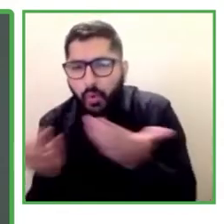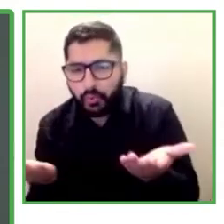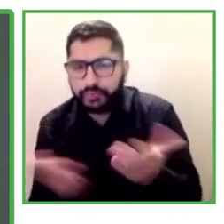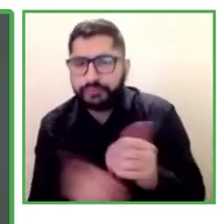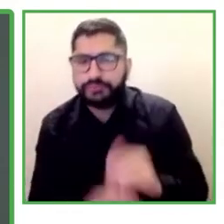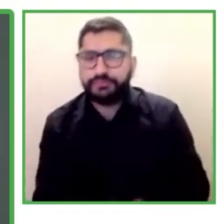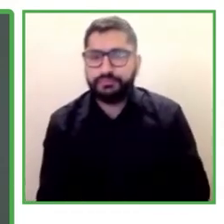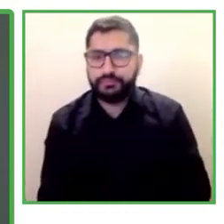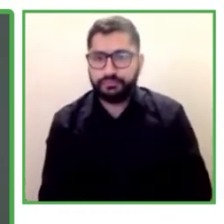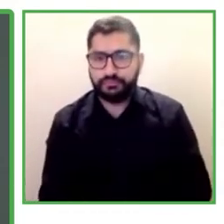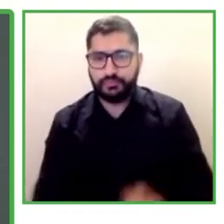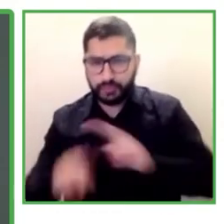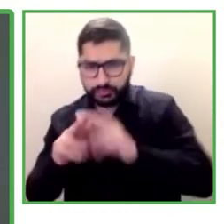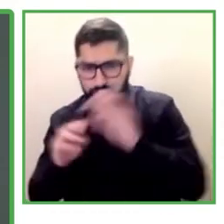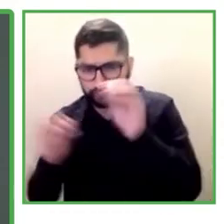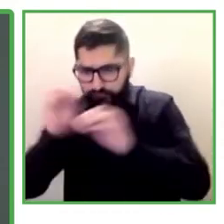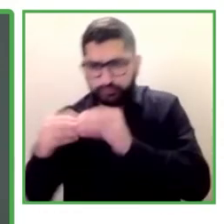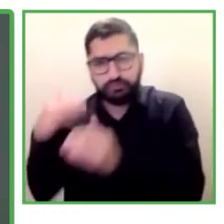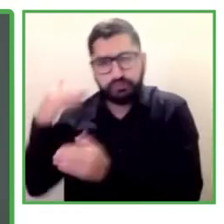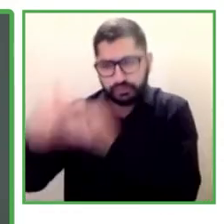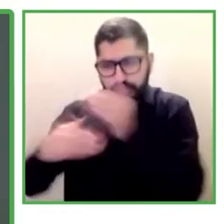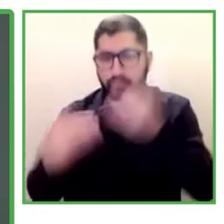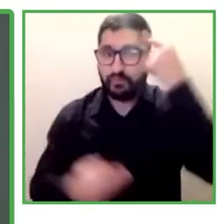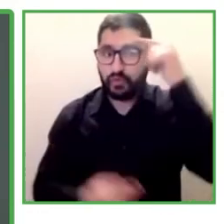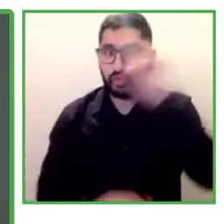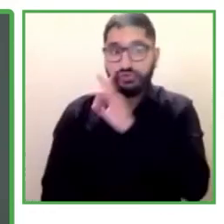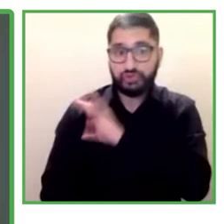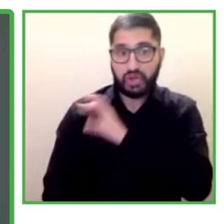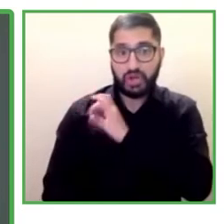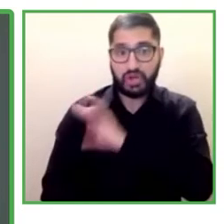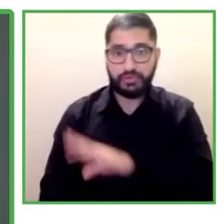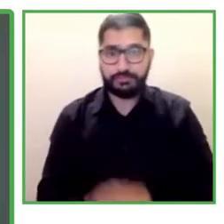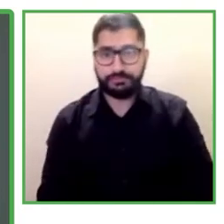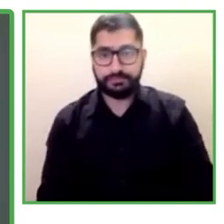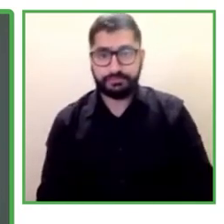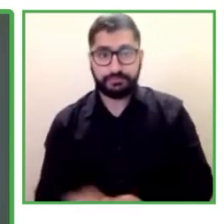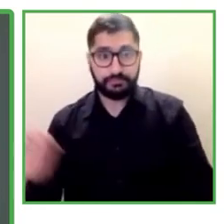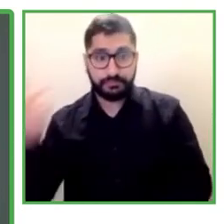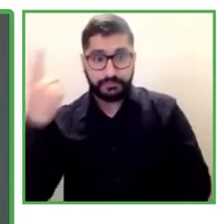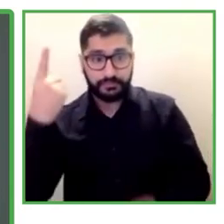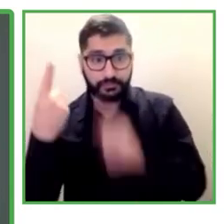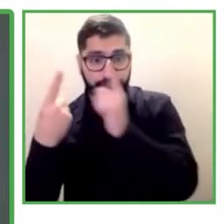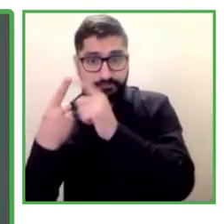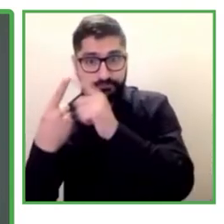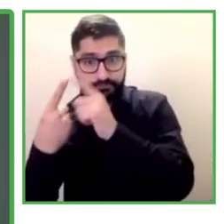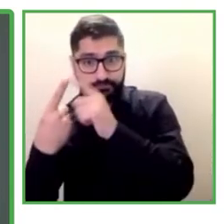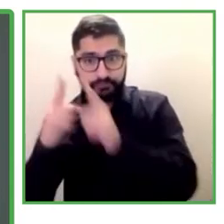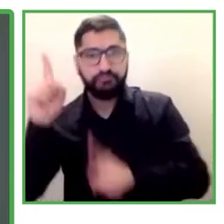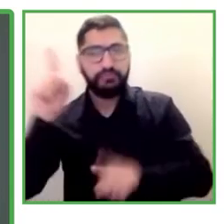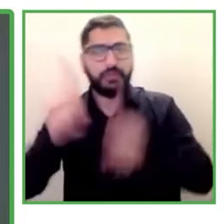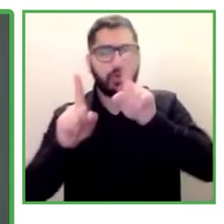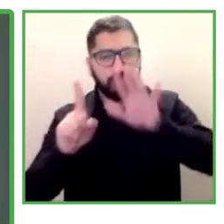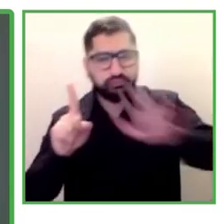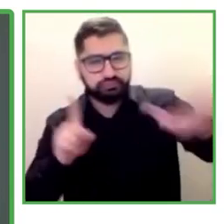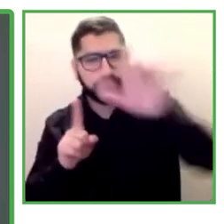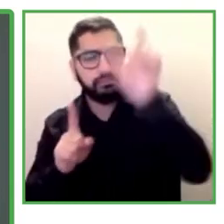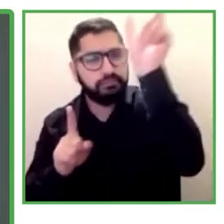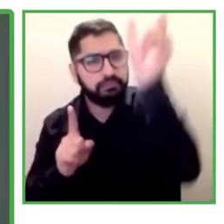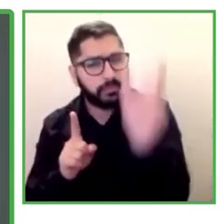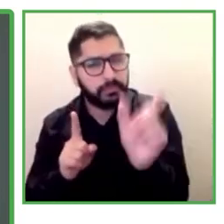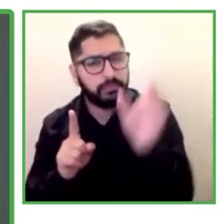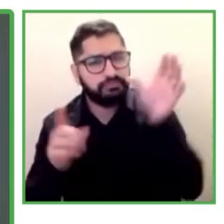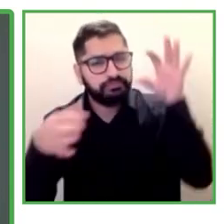en Chile. Lo primero, algunas definiciones y conceptos clave, en qué